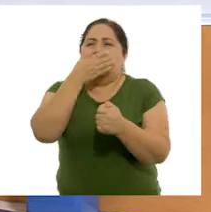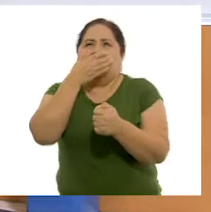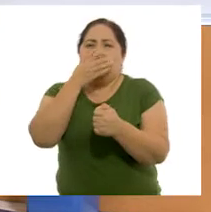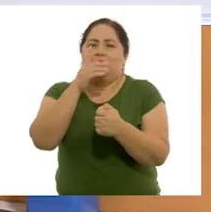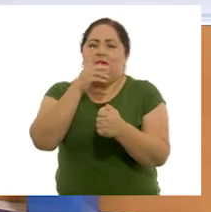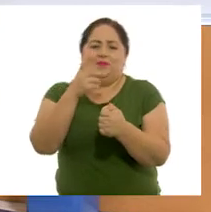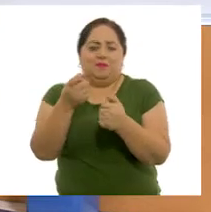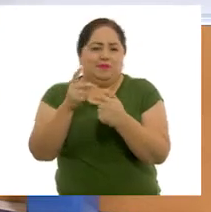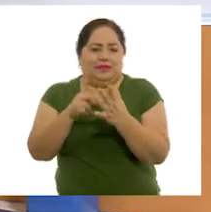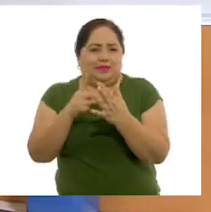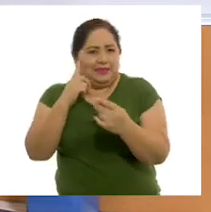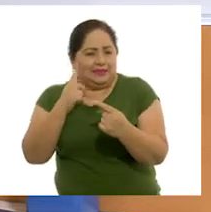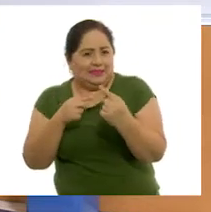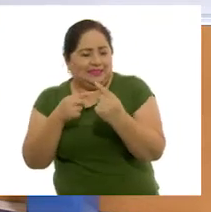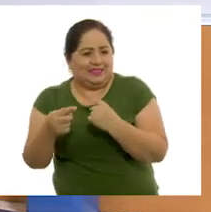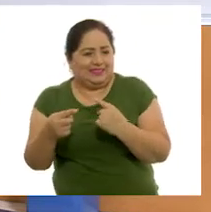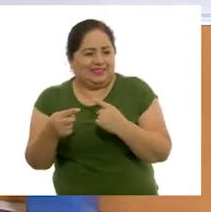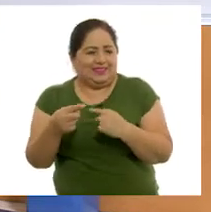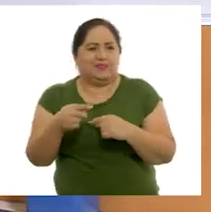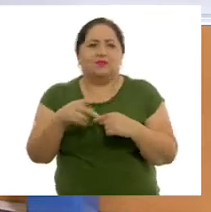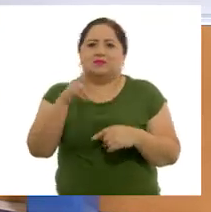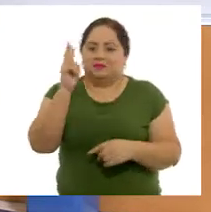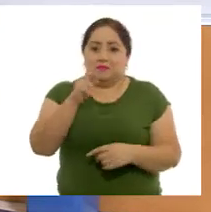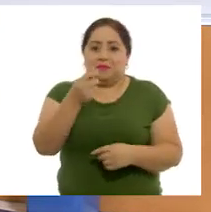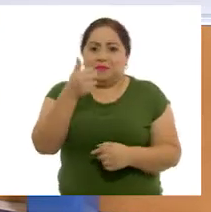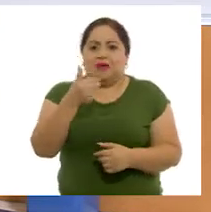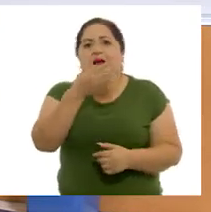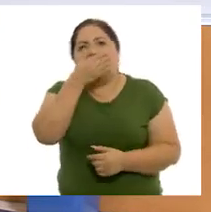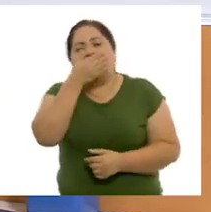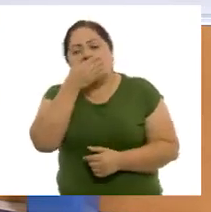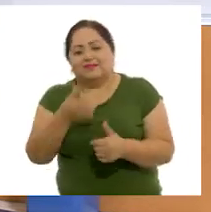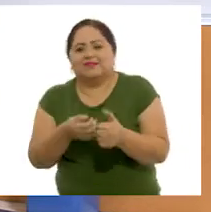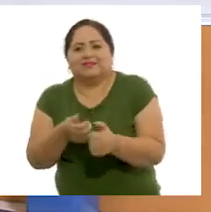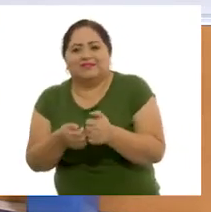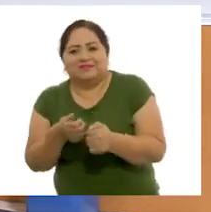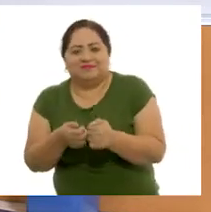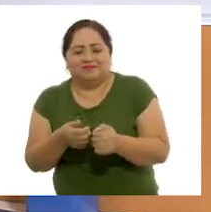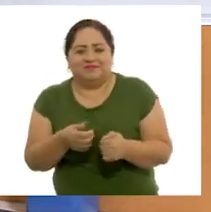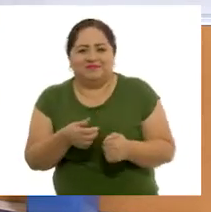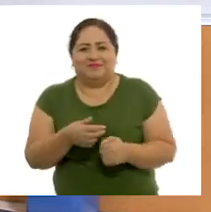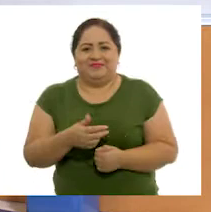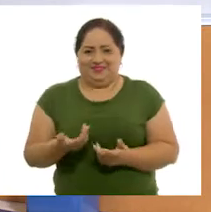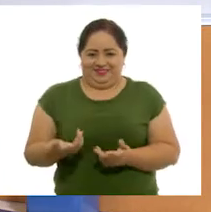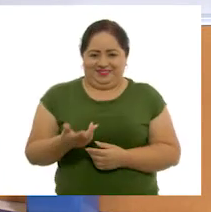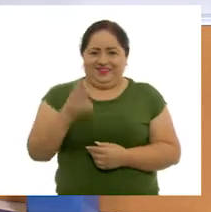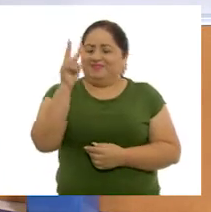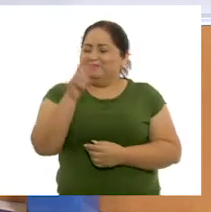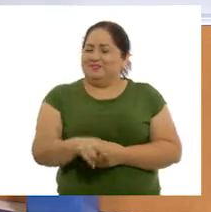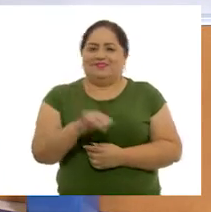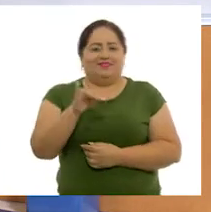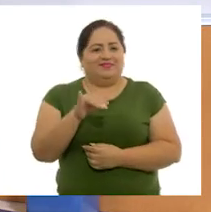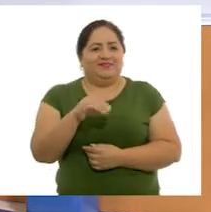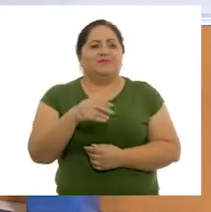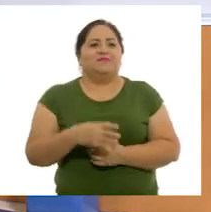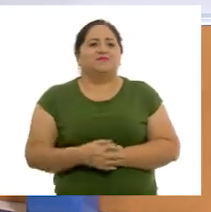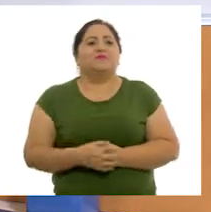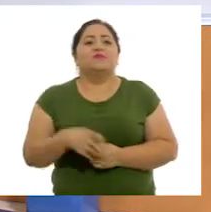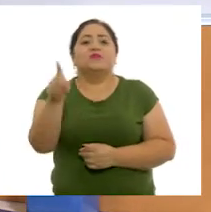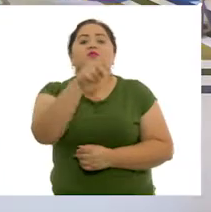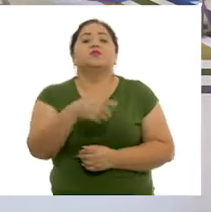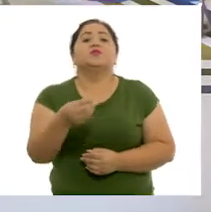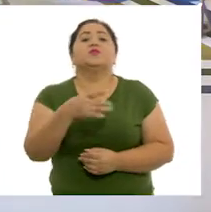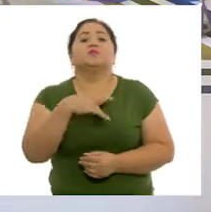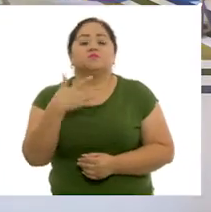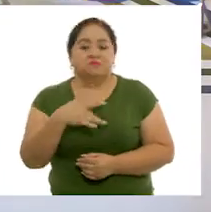ja, porque sí, si vamos en reversa, sí, primero tienes que hacer el ja, ja, ja, ja, y después el chatear. Sí. ¿Cómo les fue, niñas y niños en